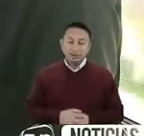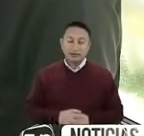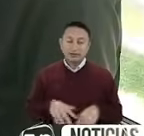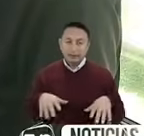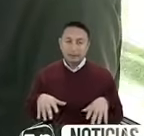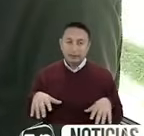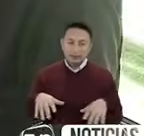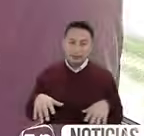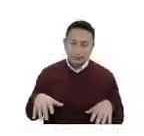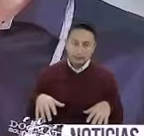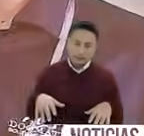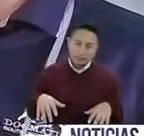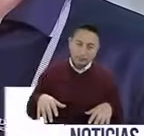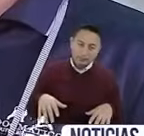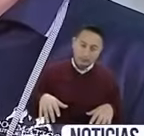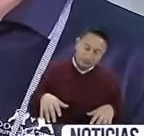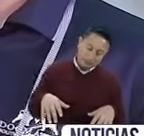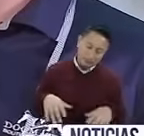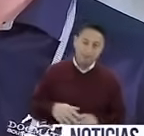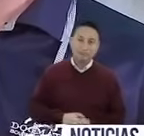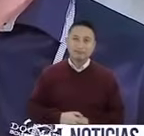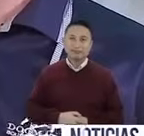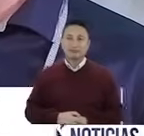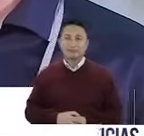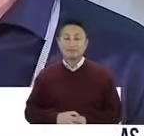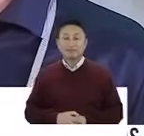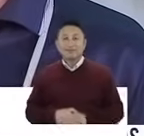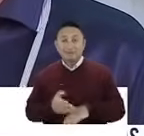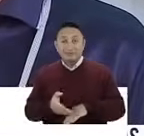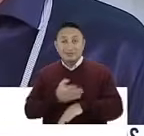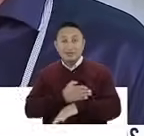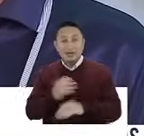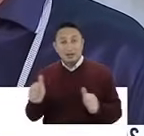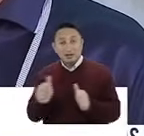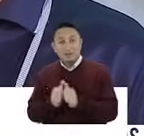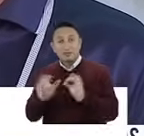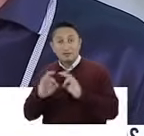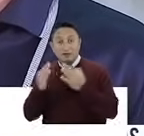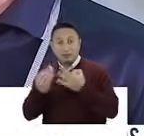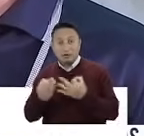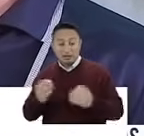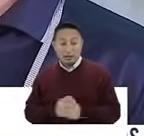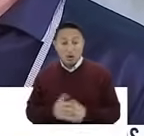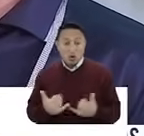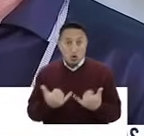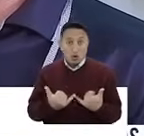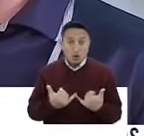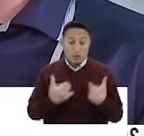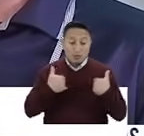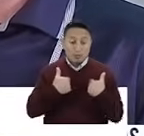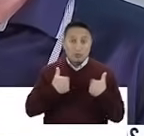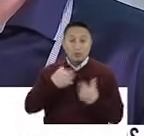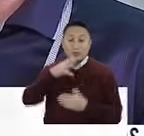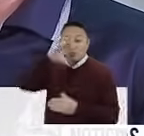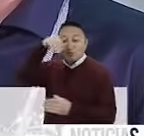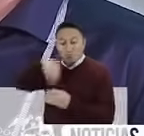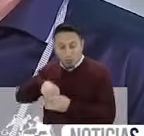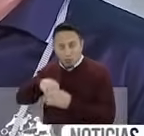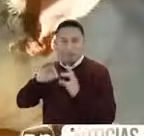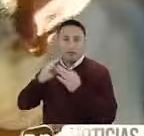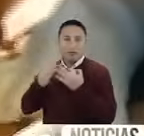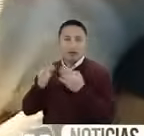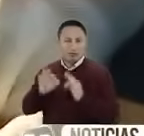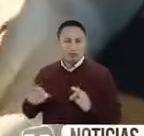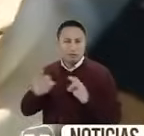¿verdad? Antes era un complemento a la familia. Hoy, en muchos casos, son parte integrante de la familia, de personas